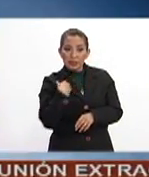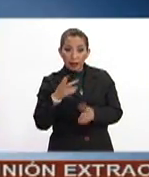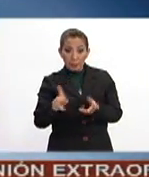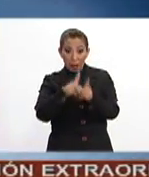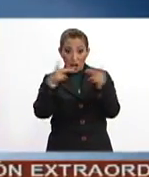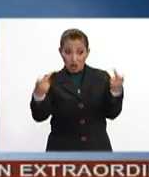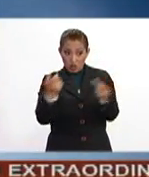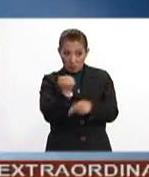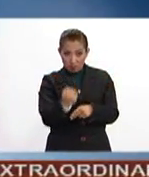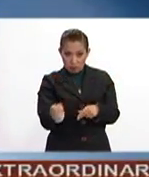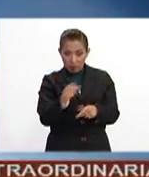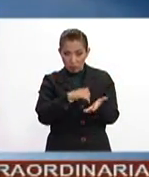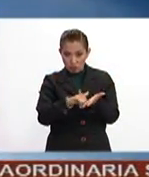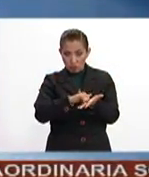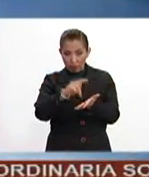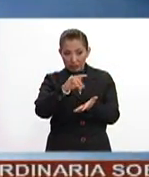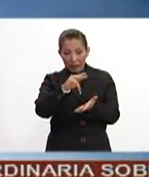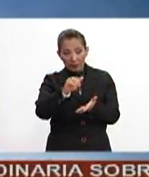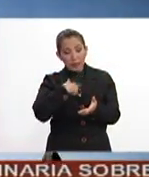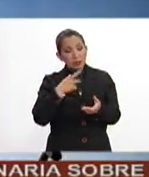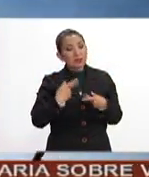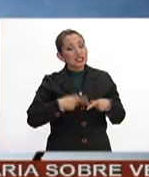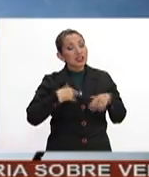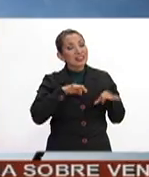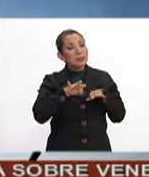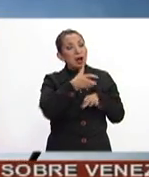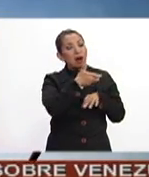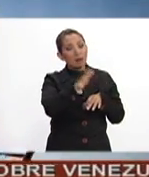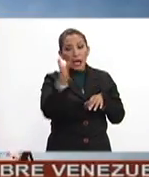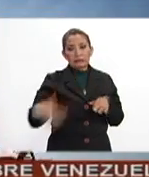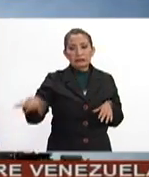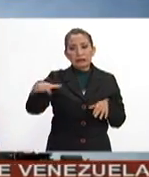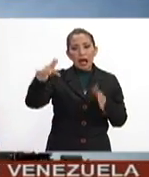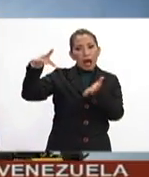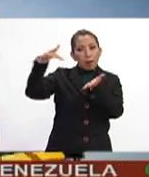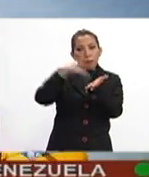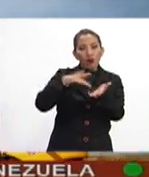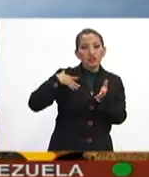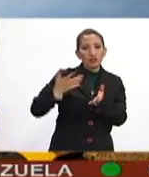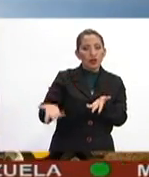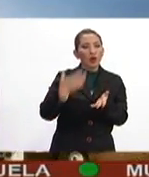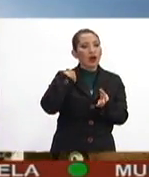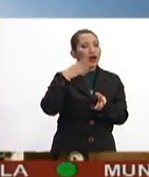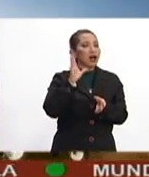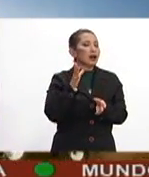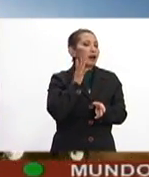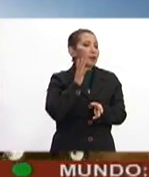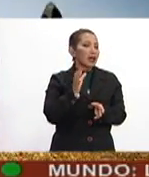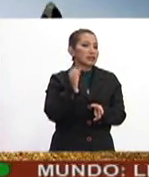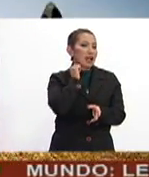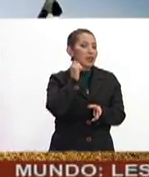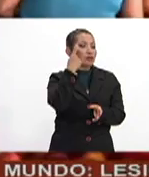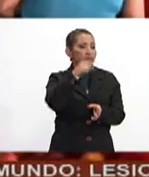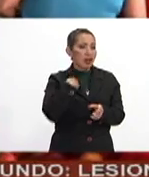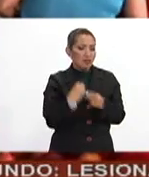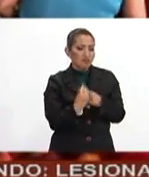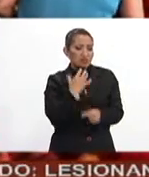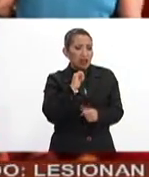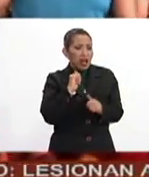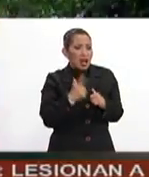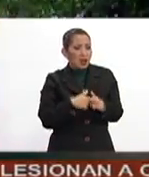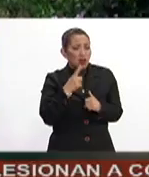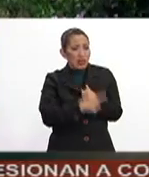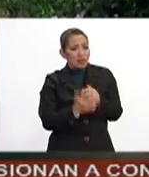influyente periódico The New York Times, los productores del campo ya están buscando apoyo en el Congreso para no verse afectados por alguna